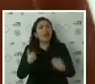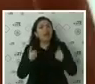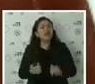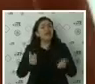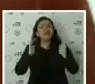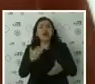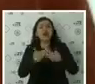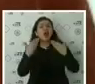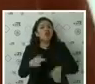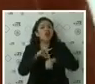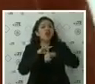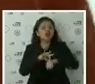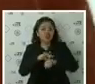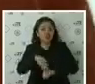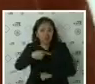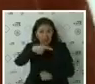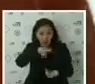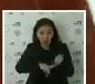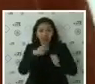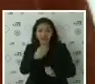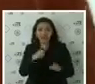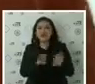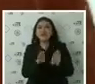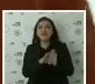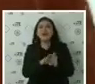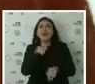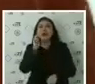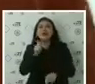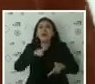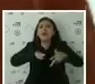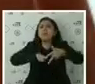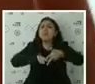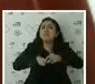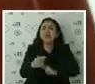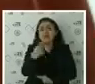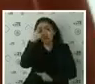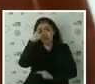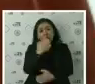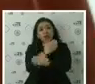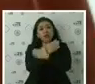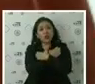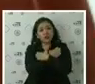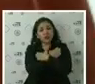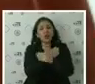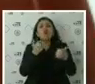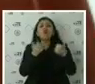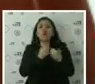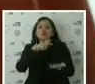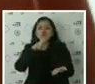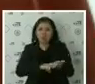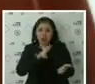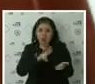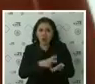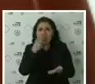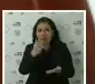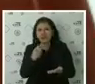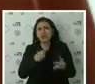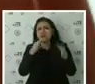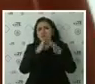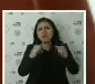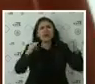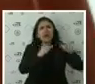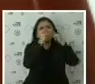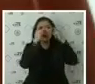realidad, pero sobre todo como una realidad introducida desde el inicio de la educación y valores que deben ser practicados en